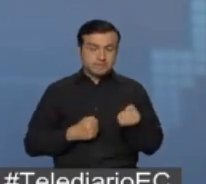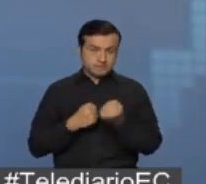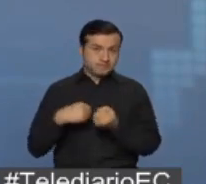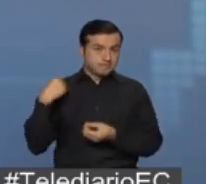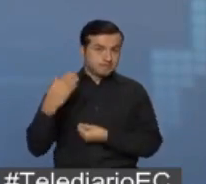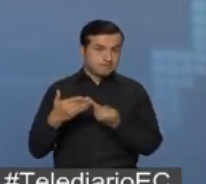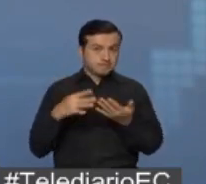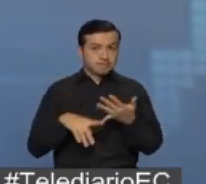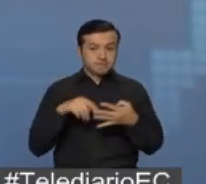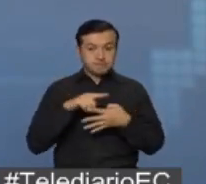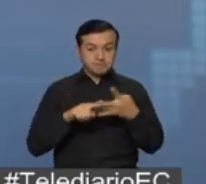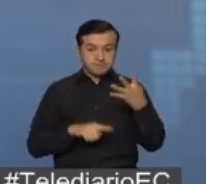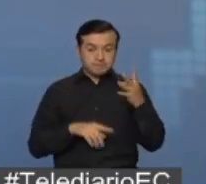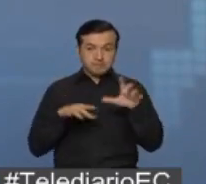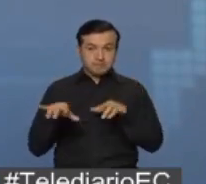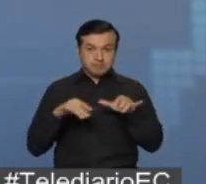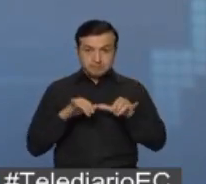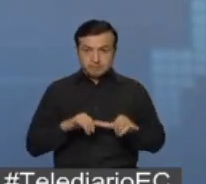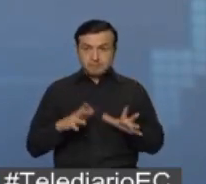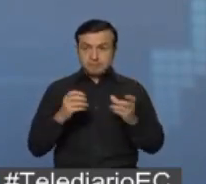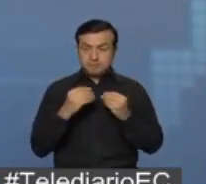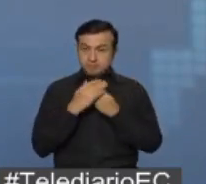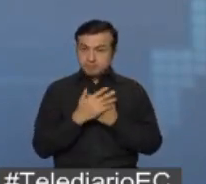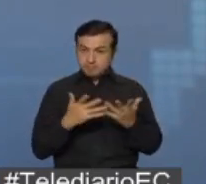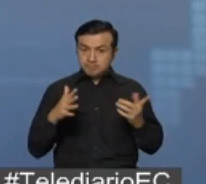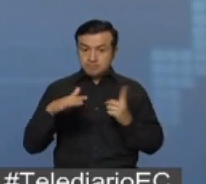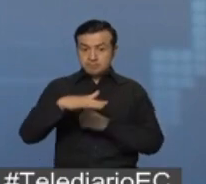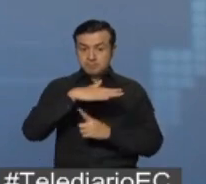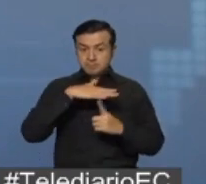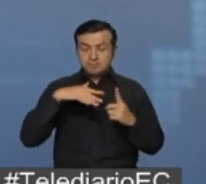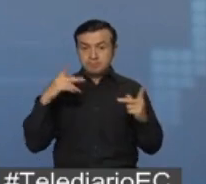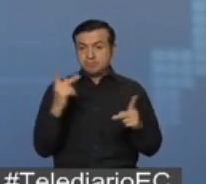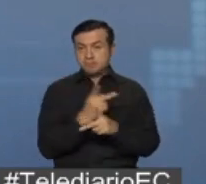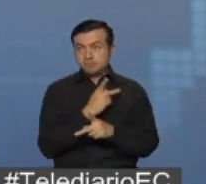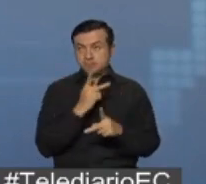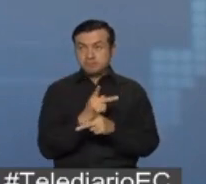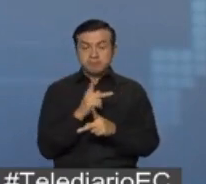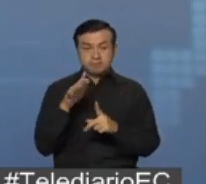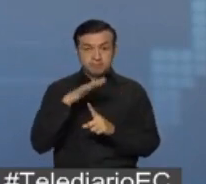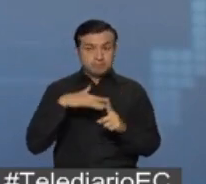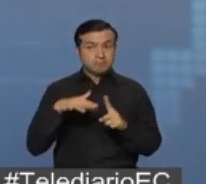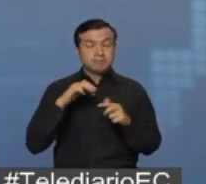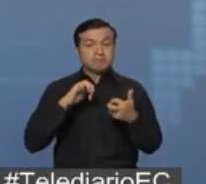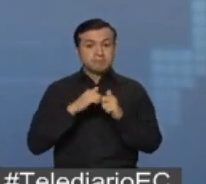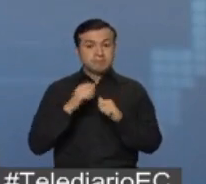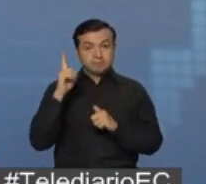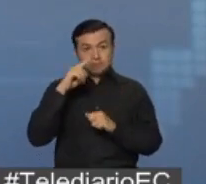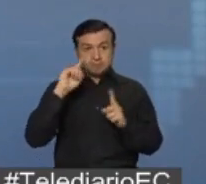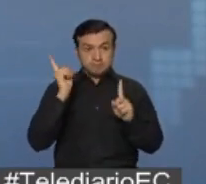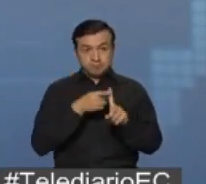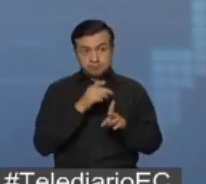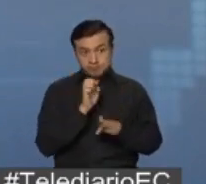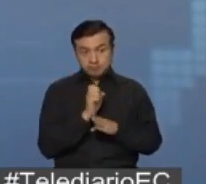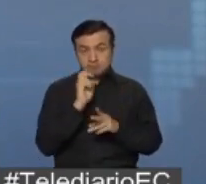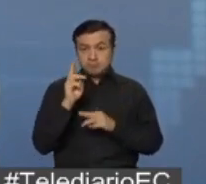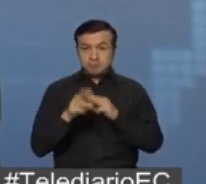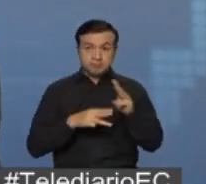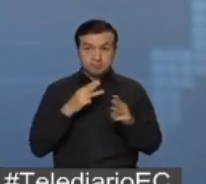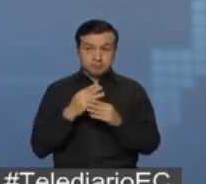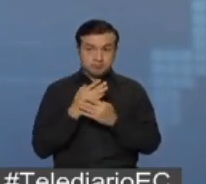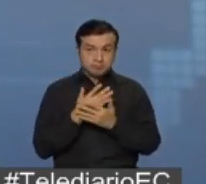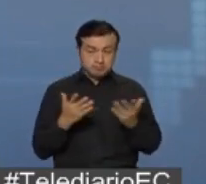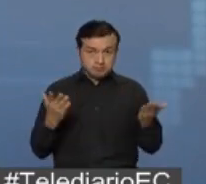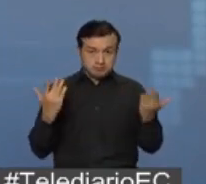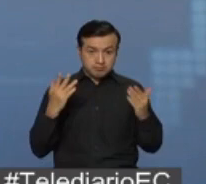a estas cuatro acciones que buscan paliar un poco la situación crítica que ahora se está viviendo no solamente en el país sino a nivel mundial por la